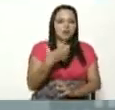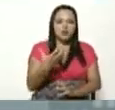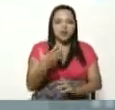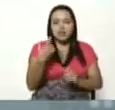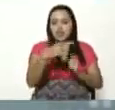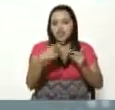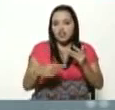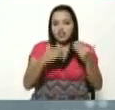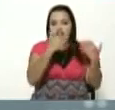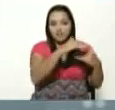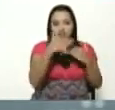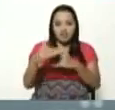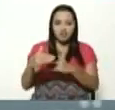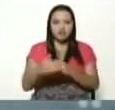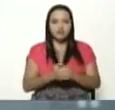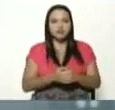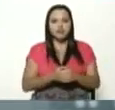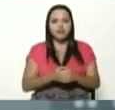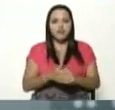de los diferentes ganadores.